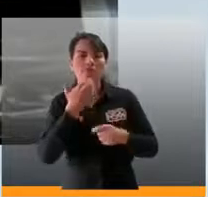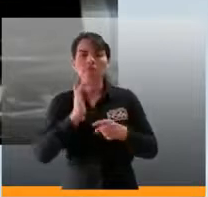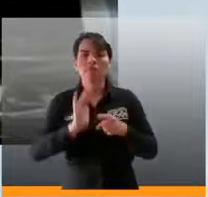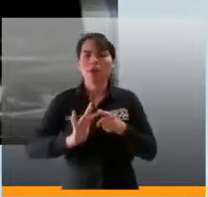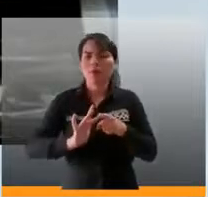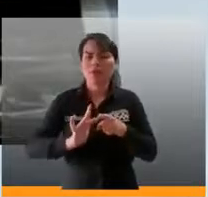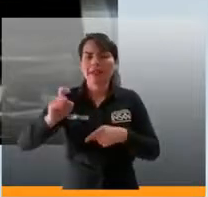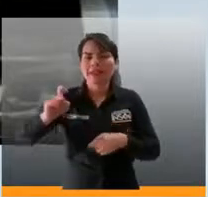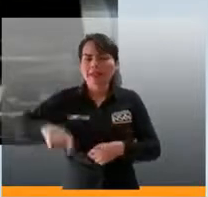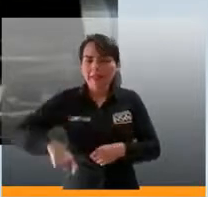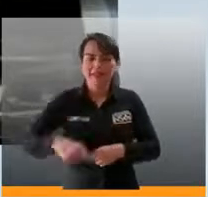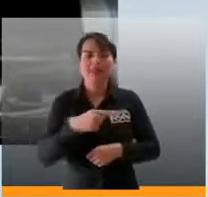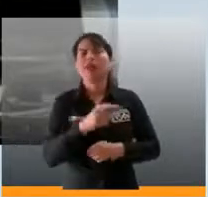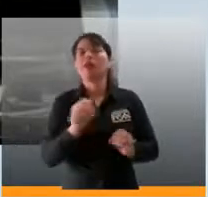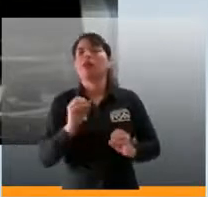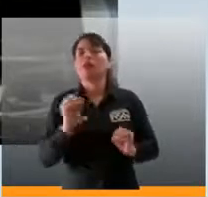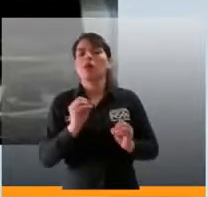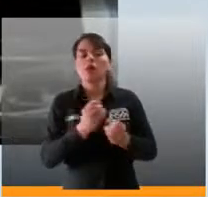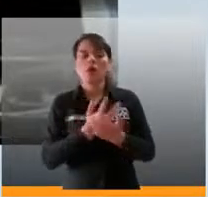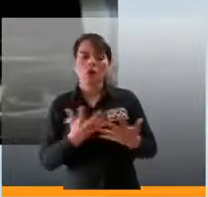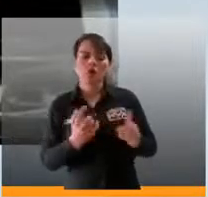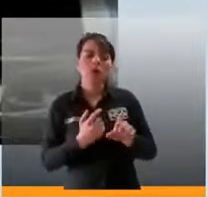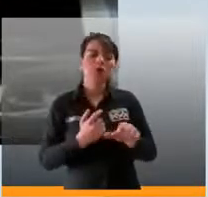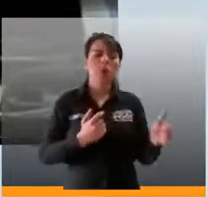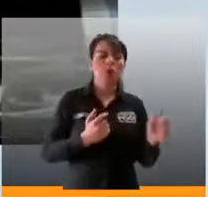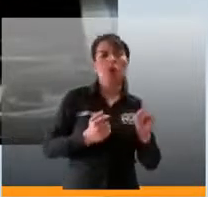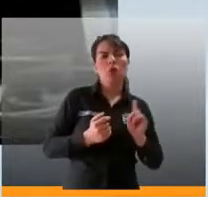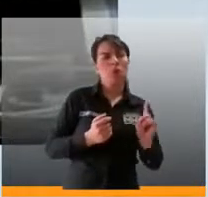¿Y cuáles son aquellos otros elementos que se pueden manejar